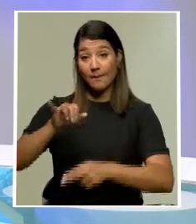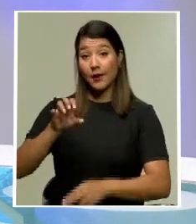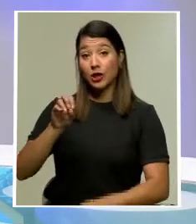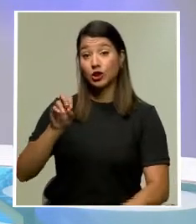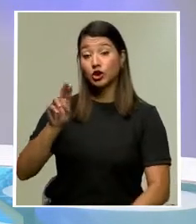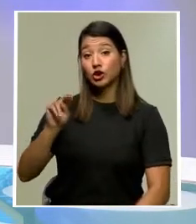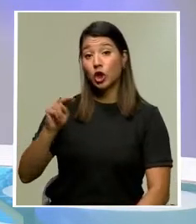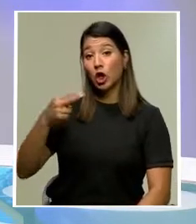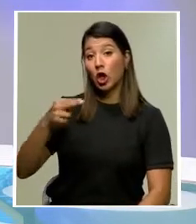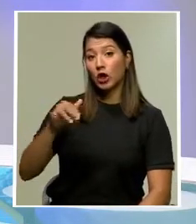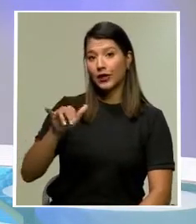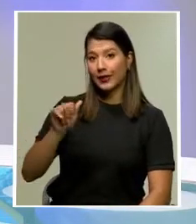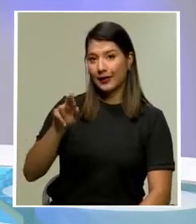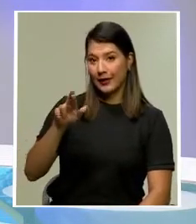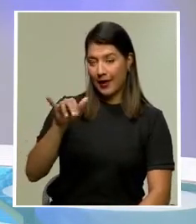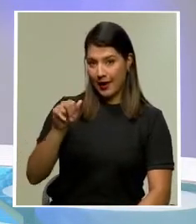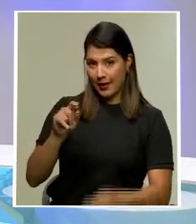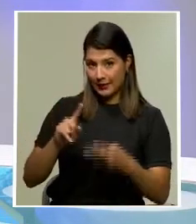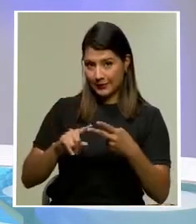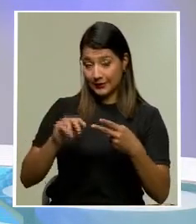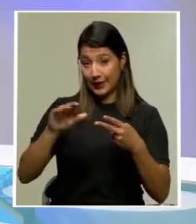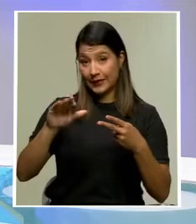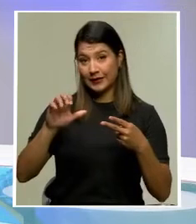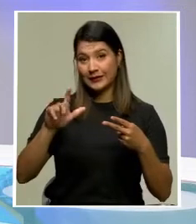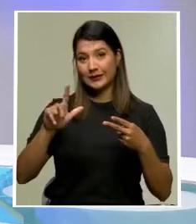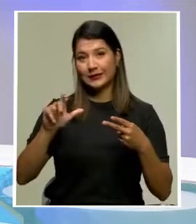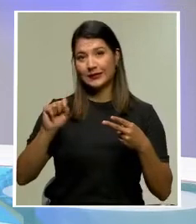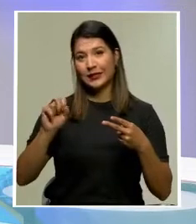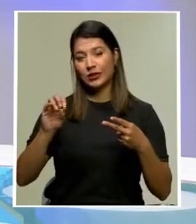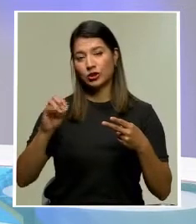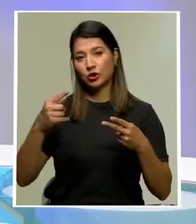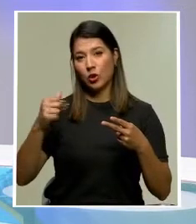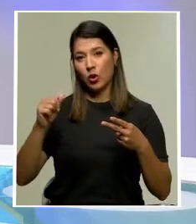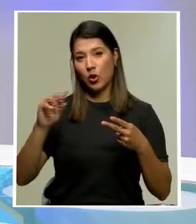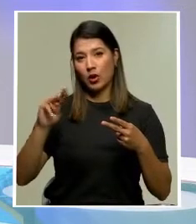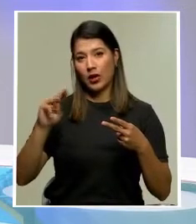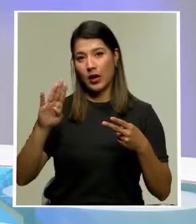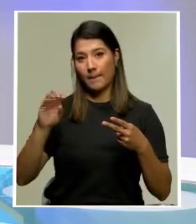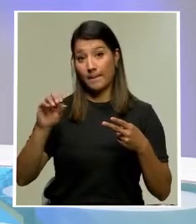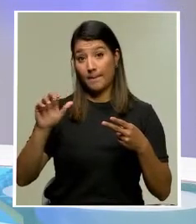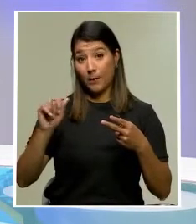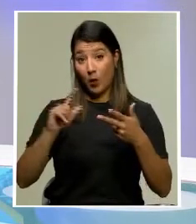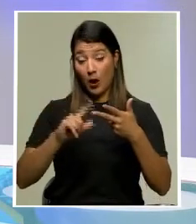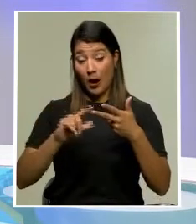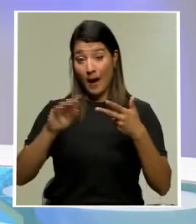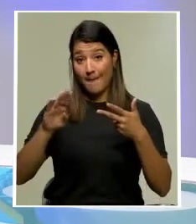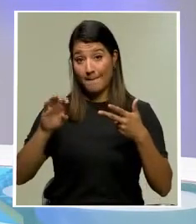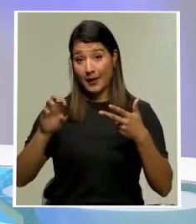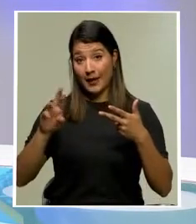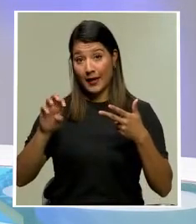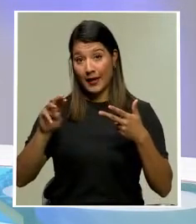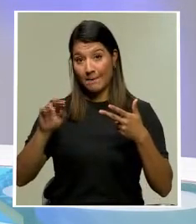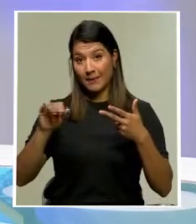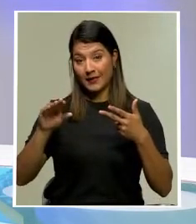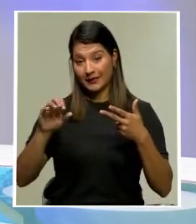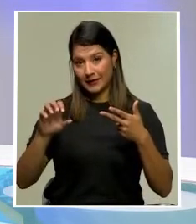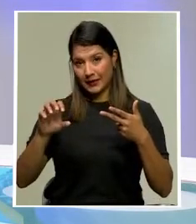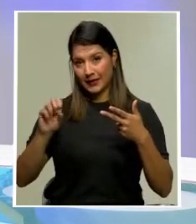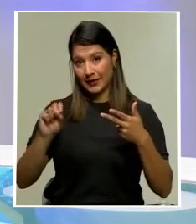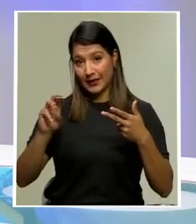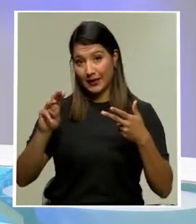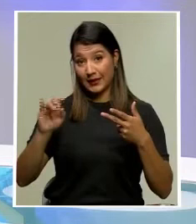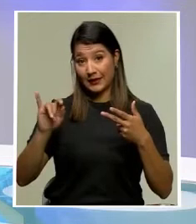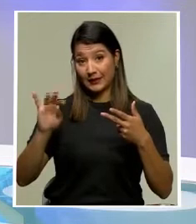ex magistrado Celso Gamboa y a la ex fiscal Berenice Smith a 5 años de cárcel cada